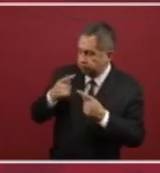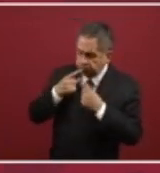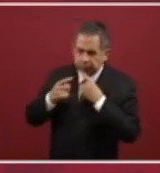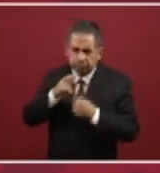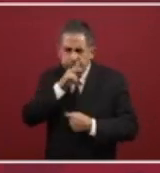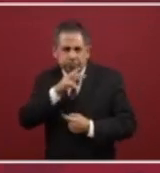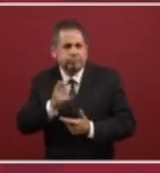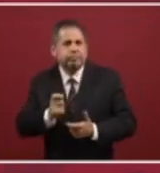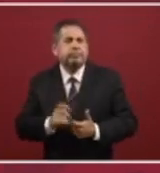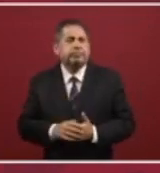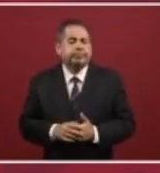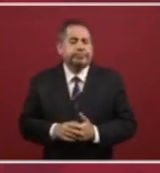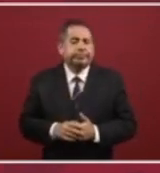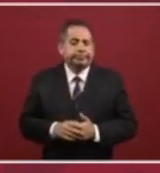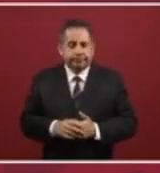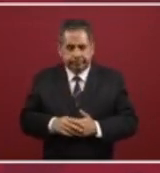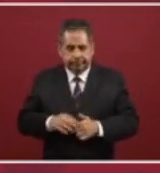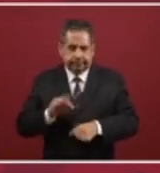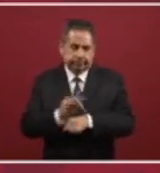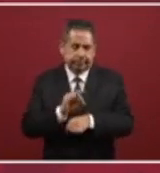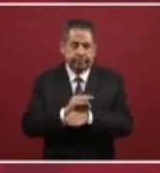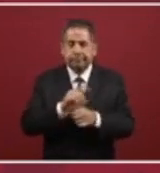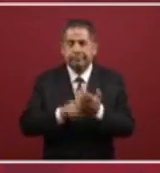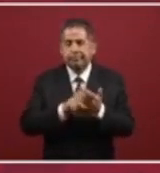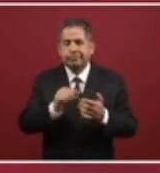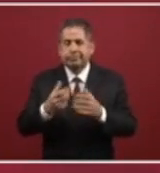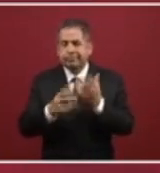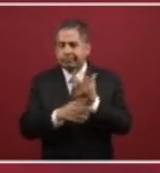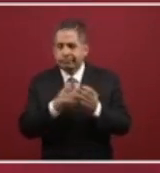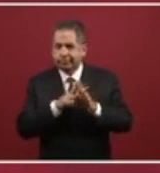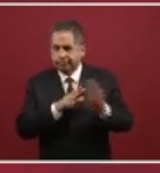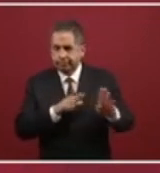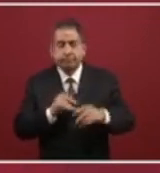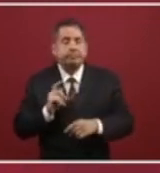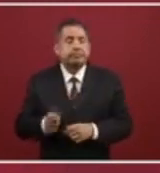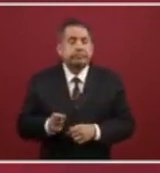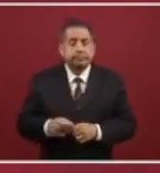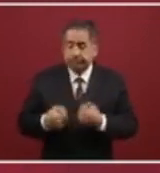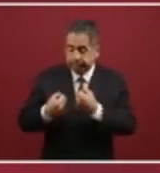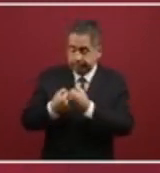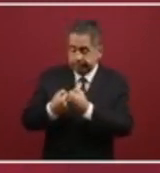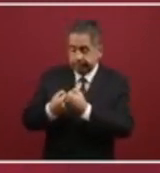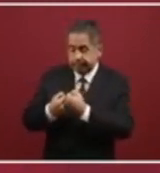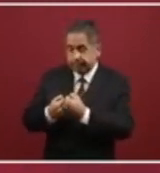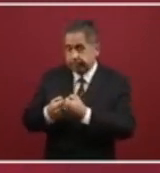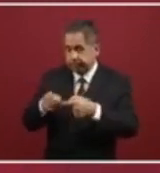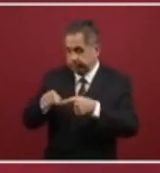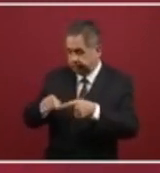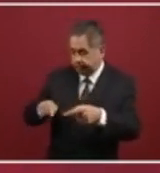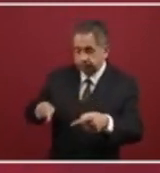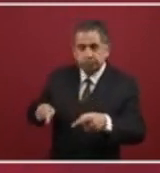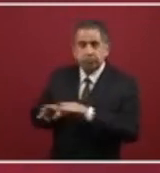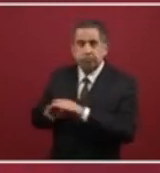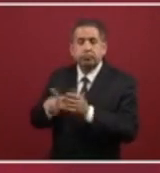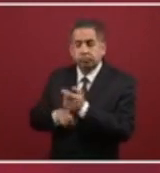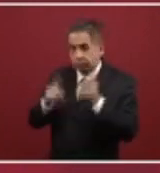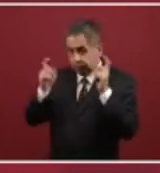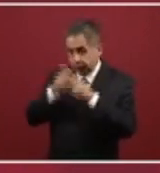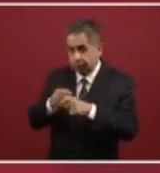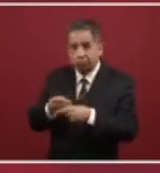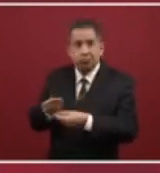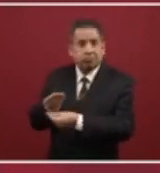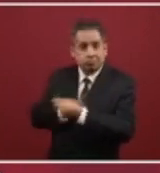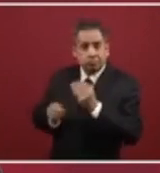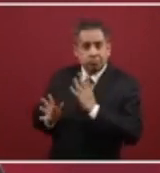de protección a los migrantes y tiene que ver con gestión fronteriza, que es compleja, porque tenemos un gran intercambio